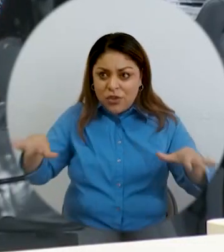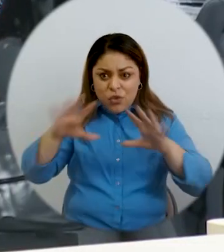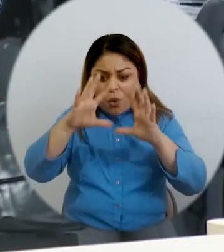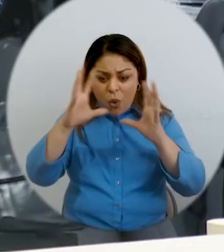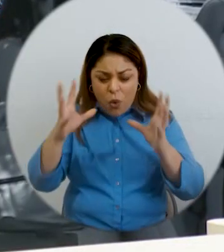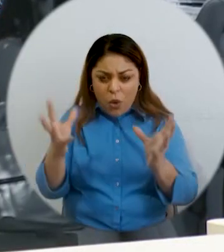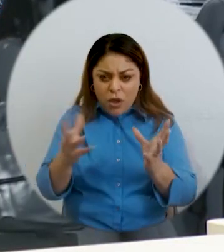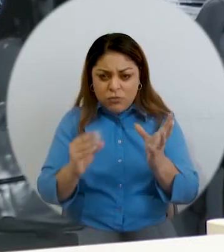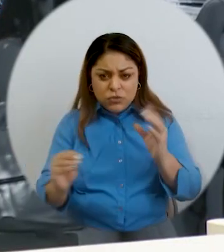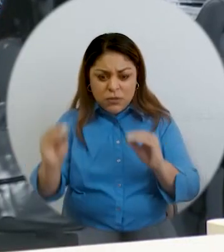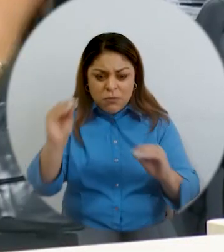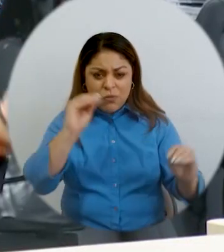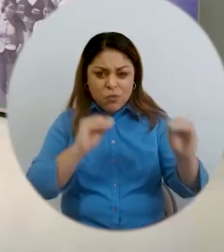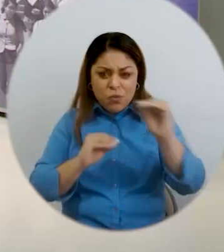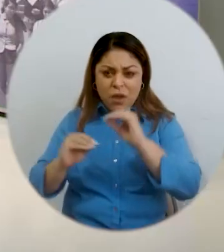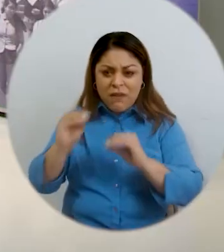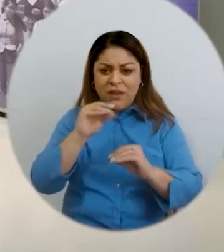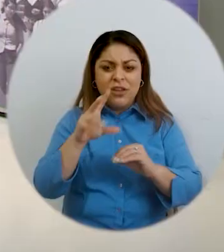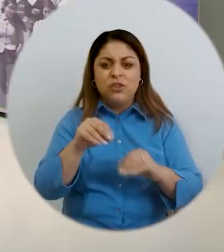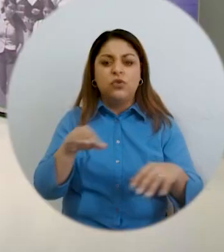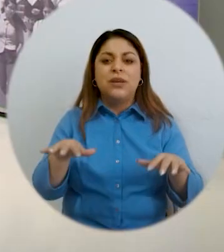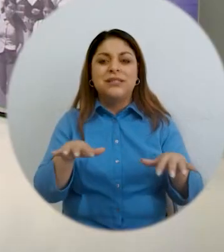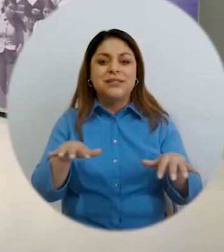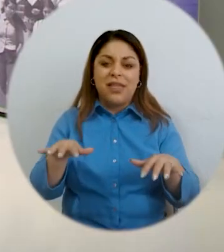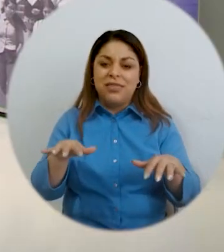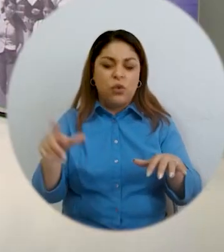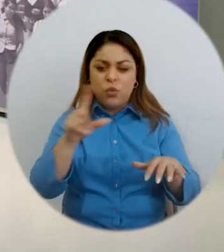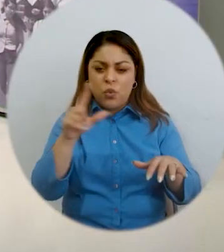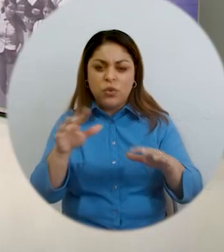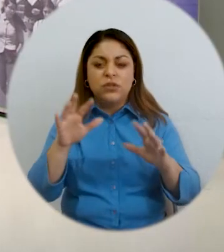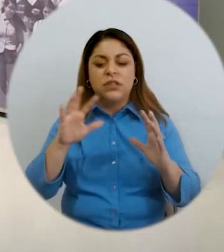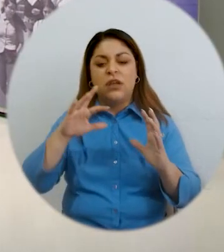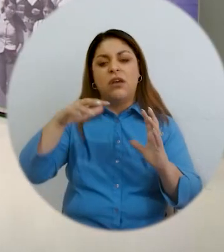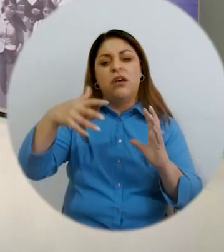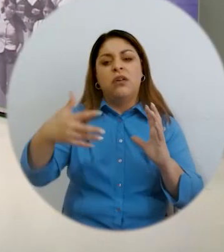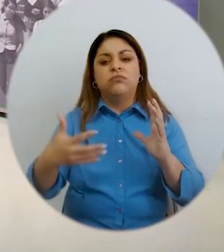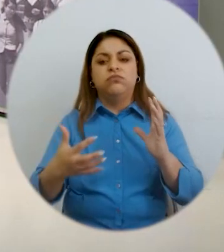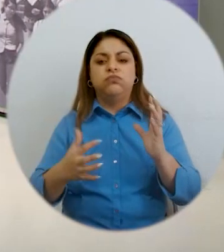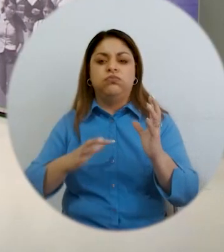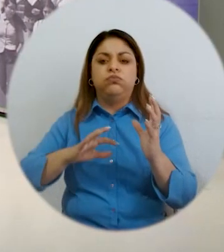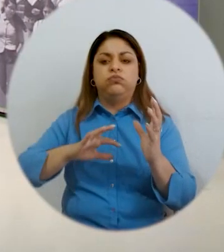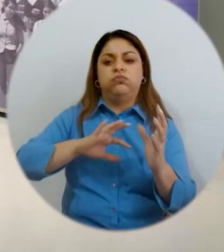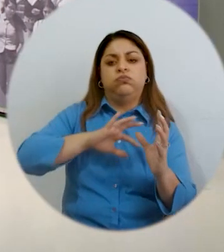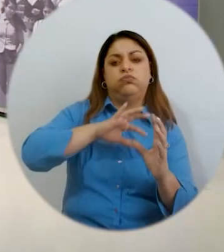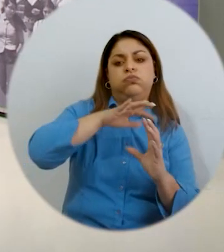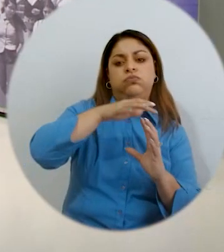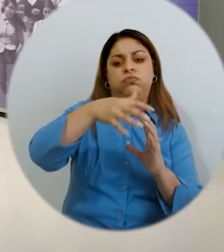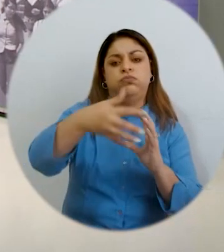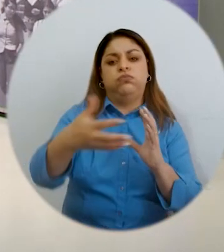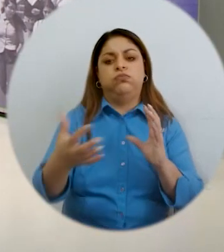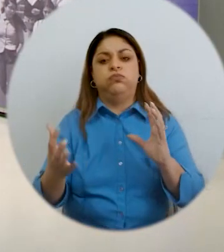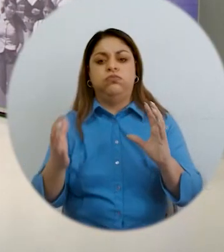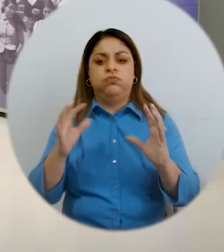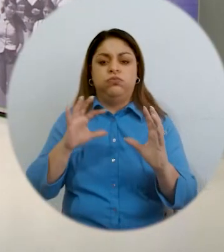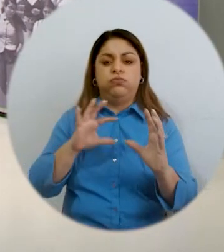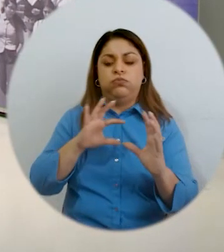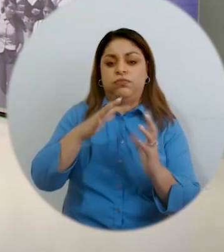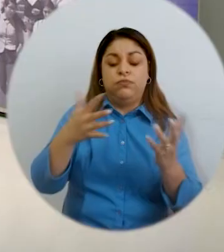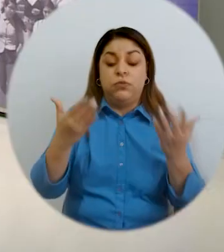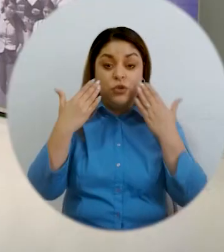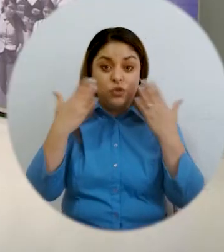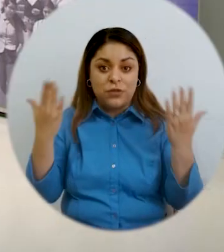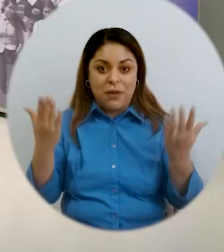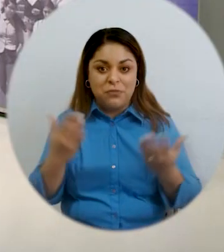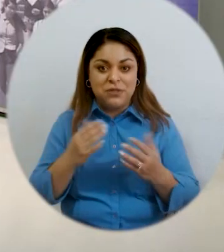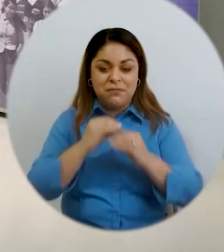se mueven, no son estáticas, y entonces la contaminación se distribuye de maneras que no nos podemos ni siquiera